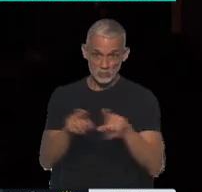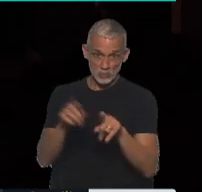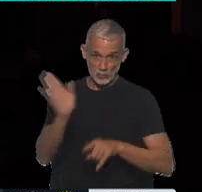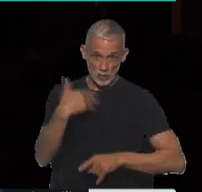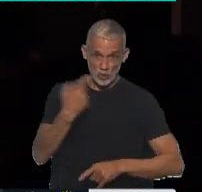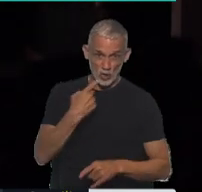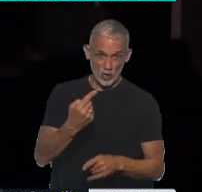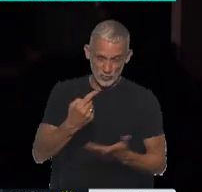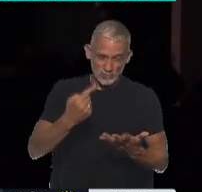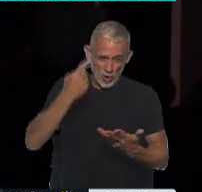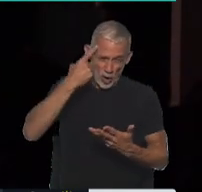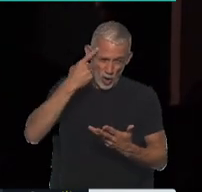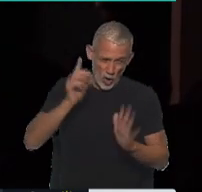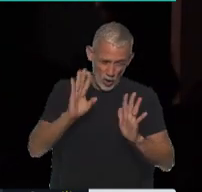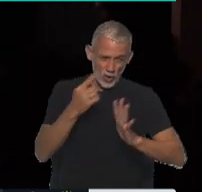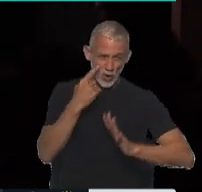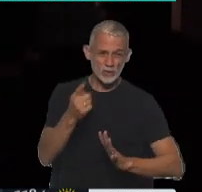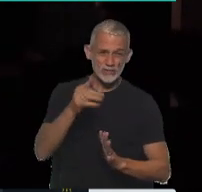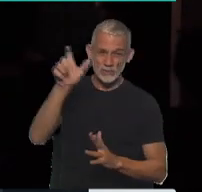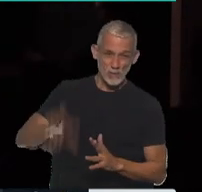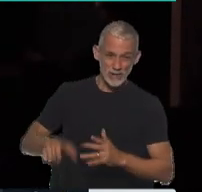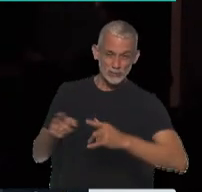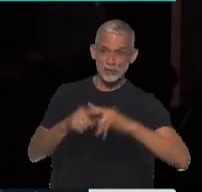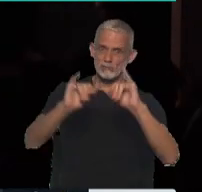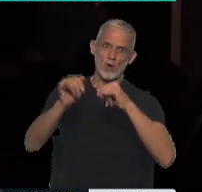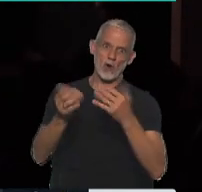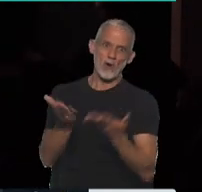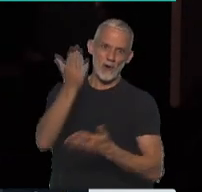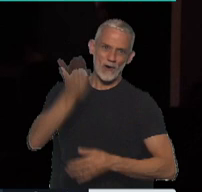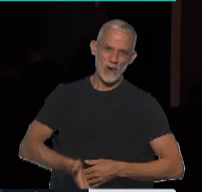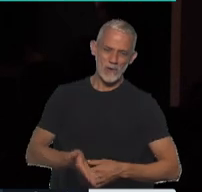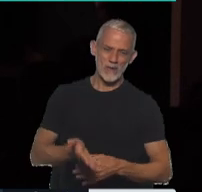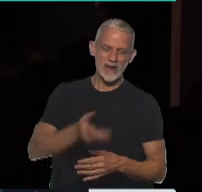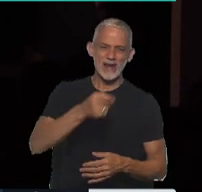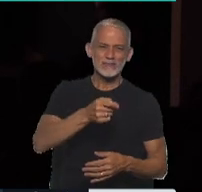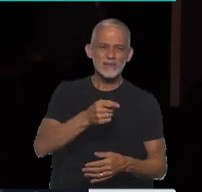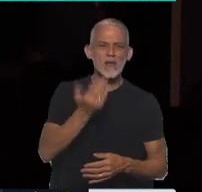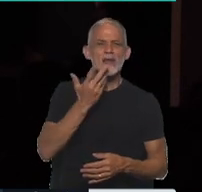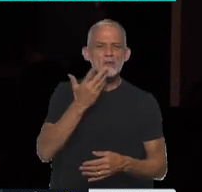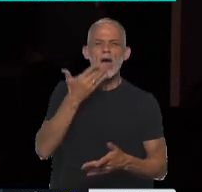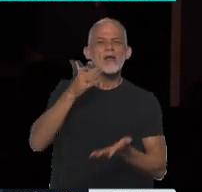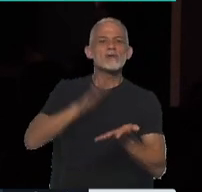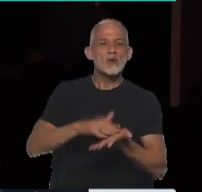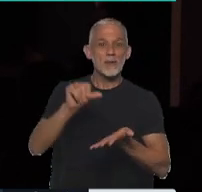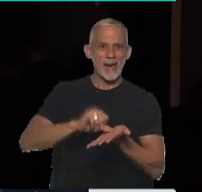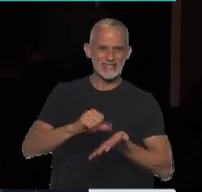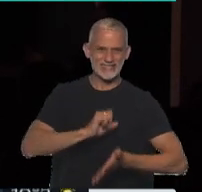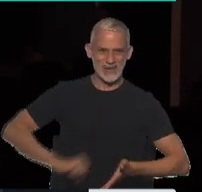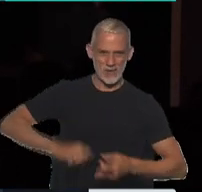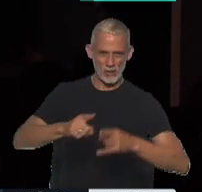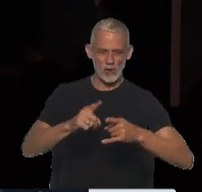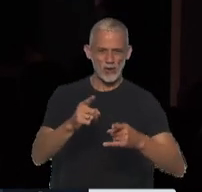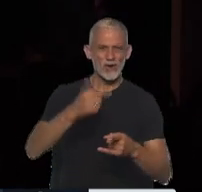conocemos, Guillermo, sabemos que es un joven que gusta hablar de su país y también habla de su país